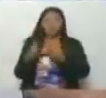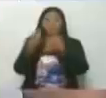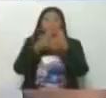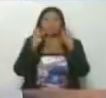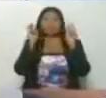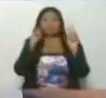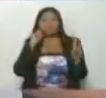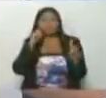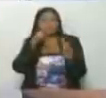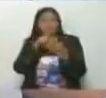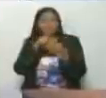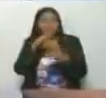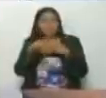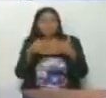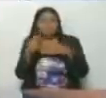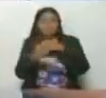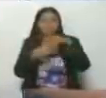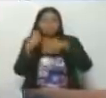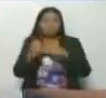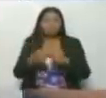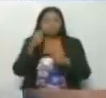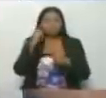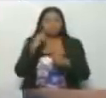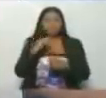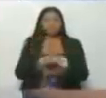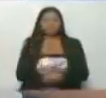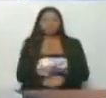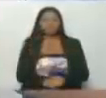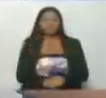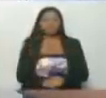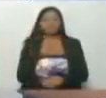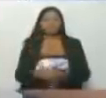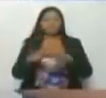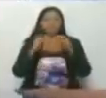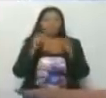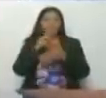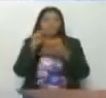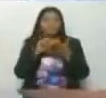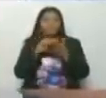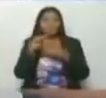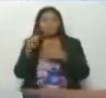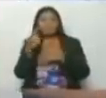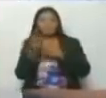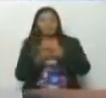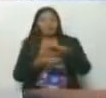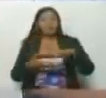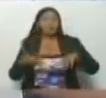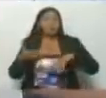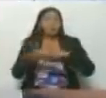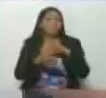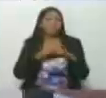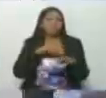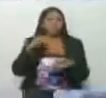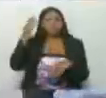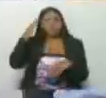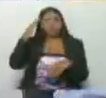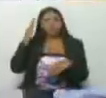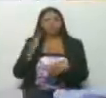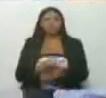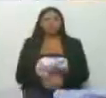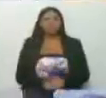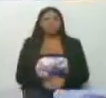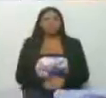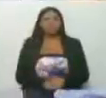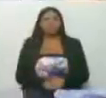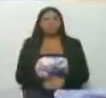tema central de la revolución bolivariana y de toda la nación el principal problema que estamos afrontando y en este